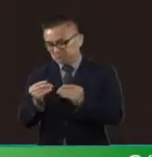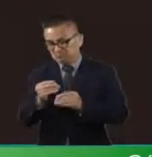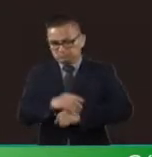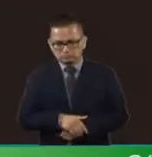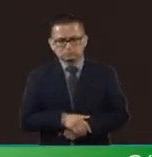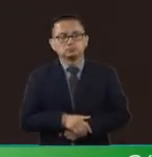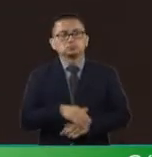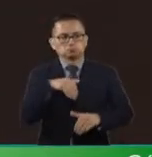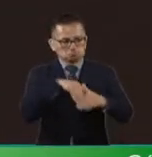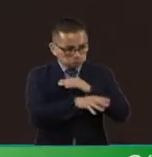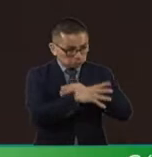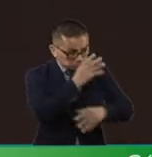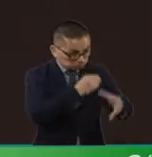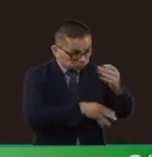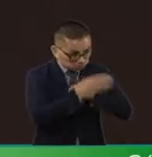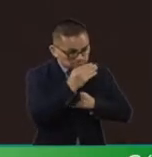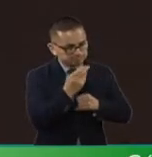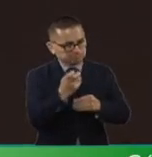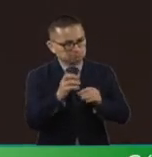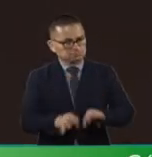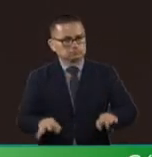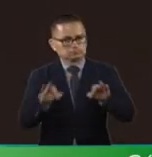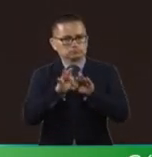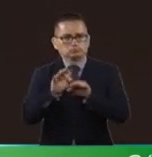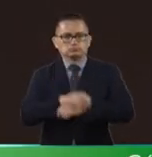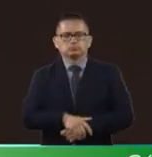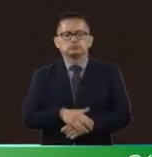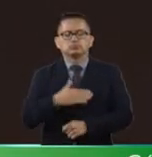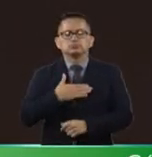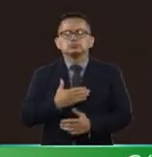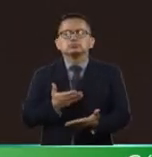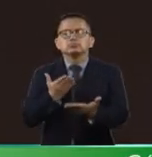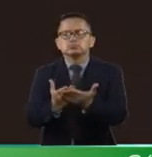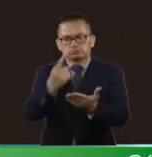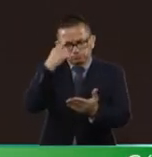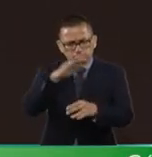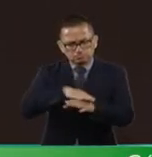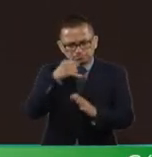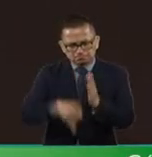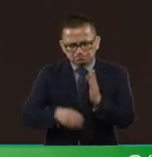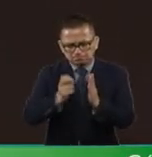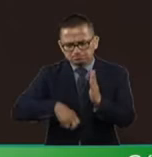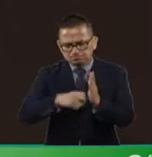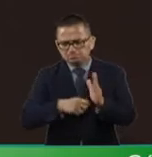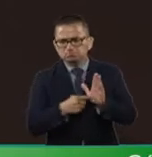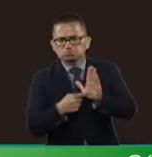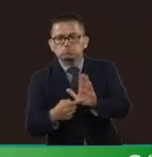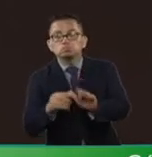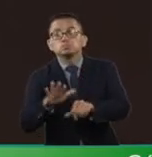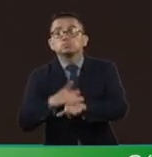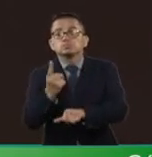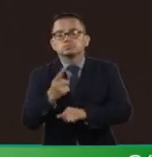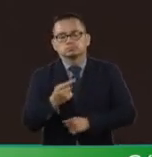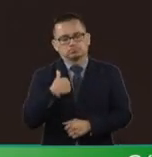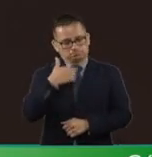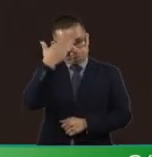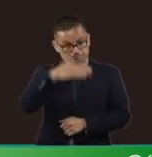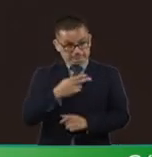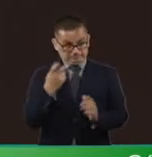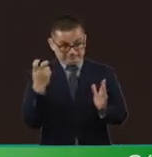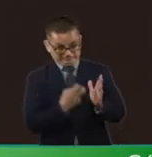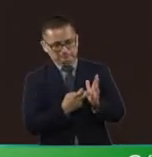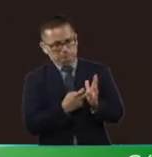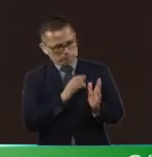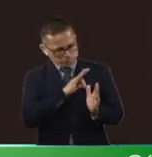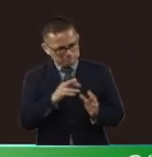importa. Esta reserva que hoy presento lo hago porque estoy convencida de que esta política pública puede ser mejorada,